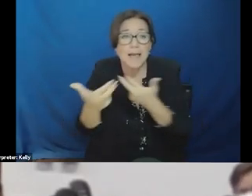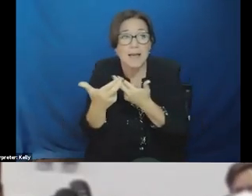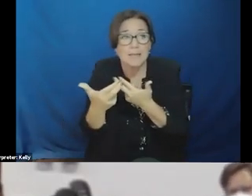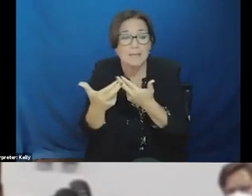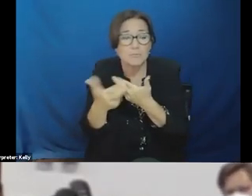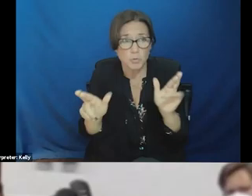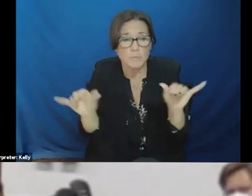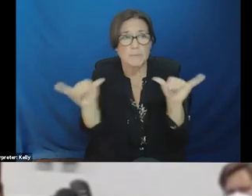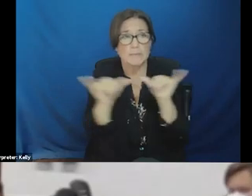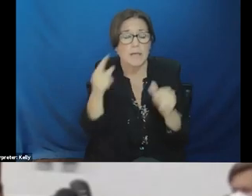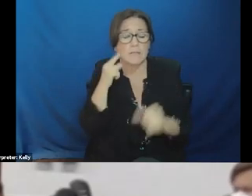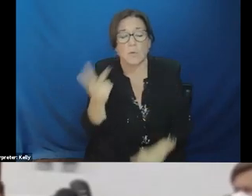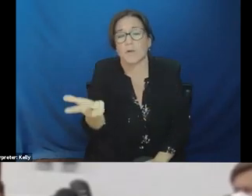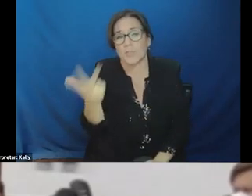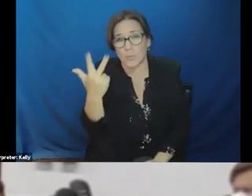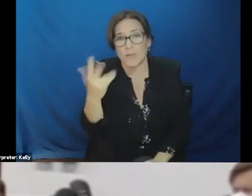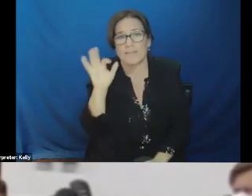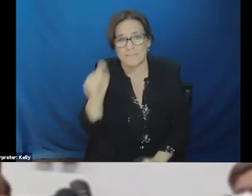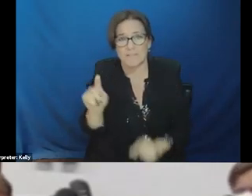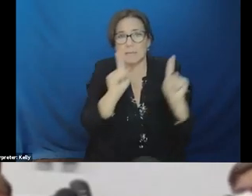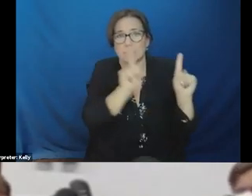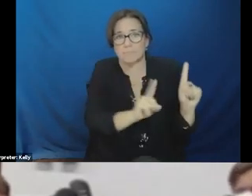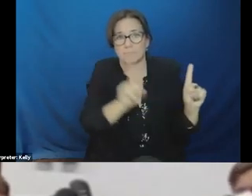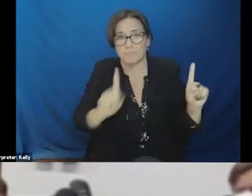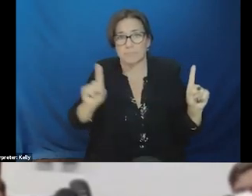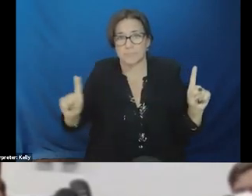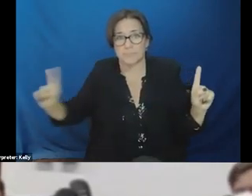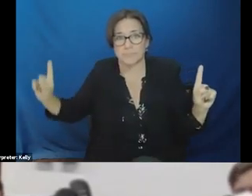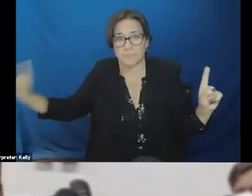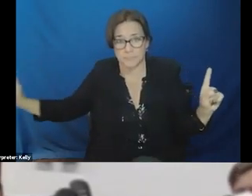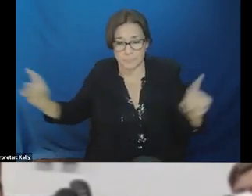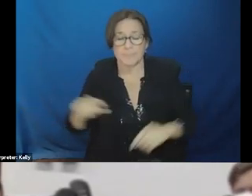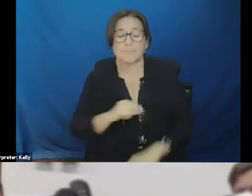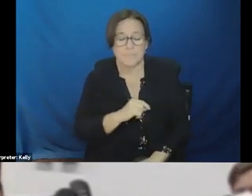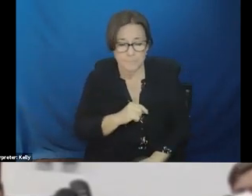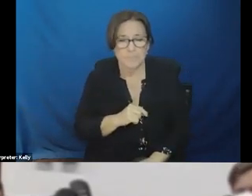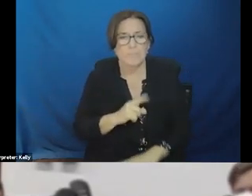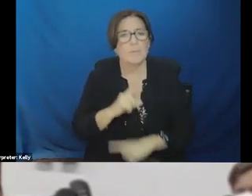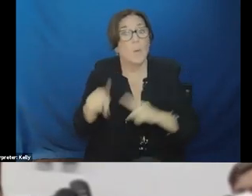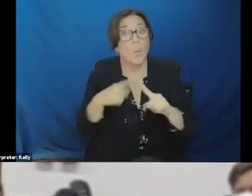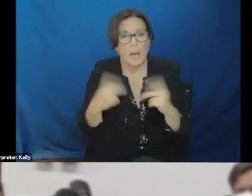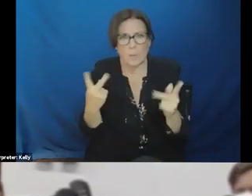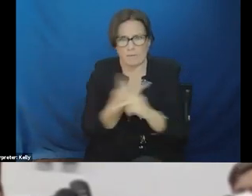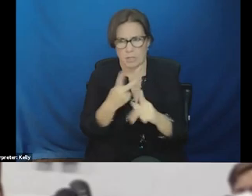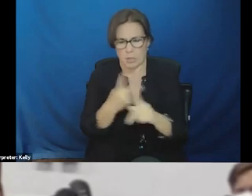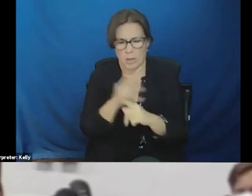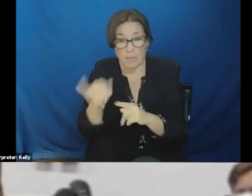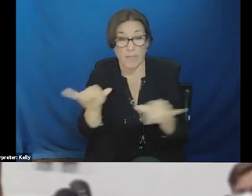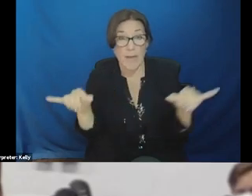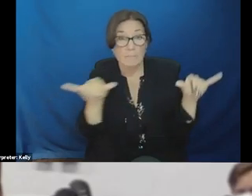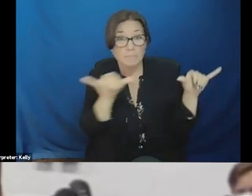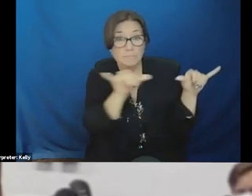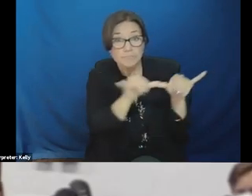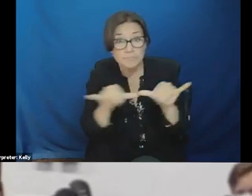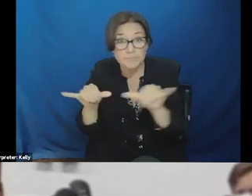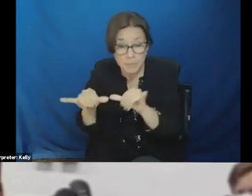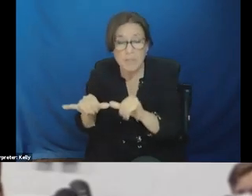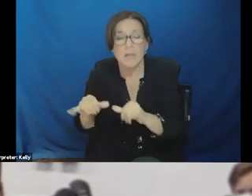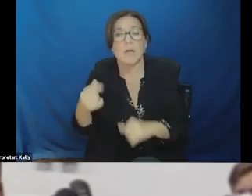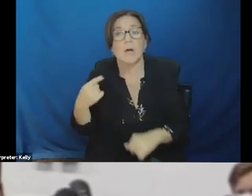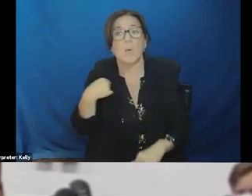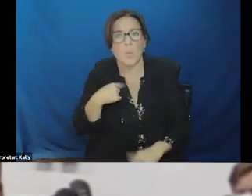eso tenga aproximadamente el tamaño de clases que necesitamos para mantener el distanciamiento físico de tres pies y